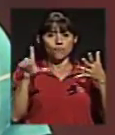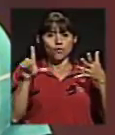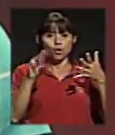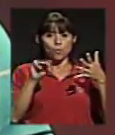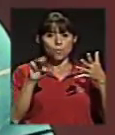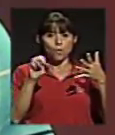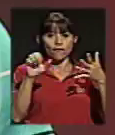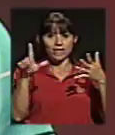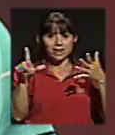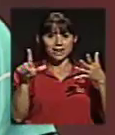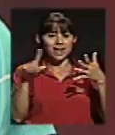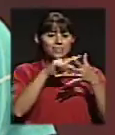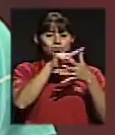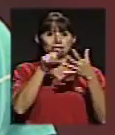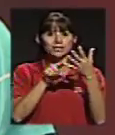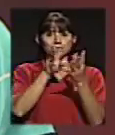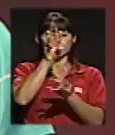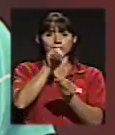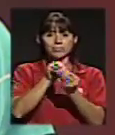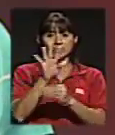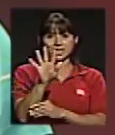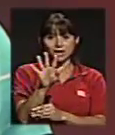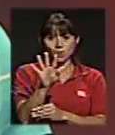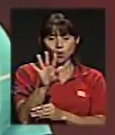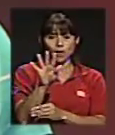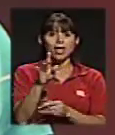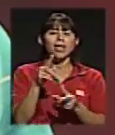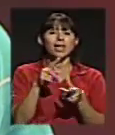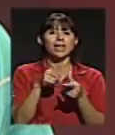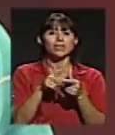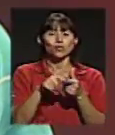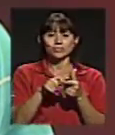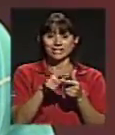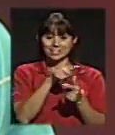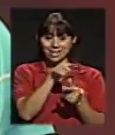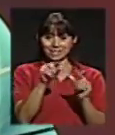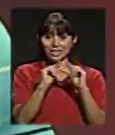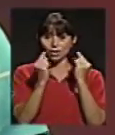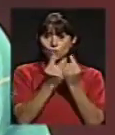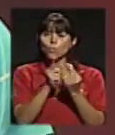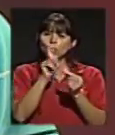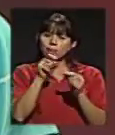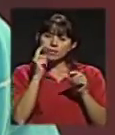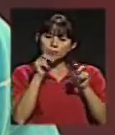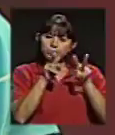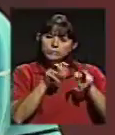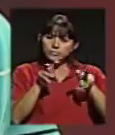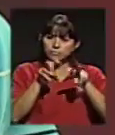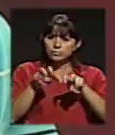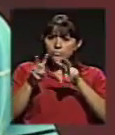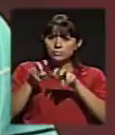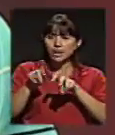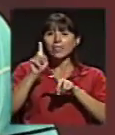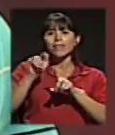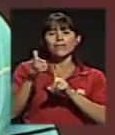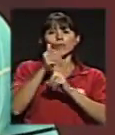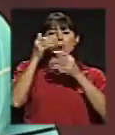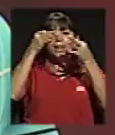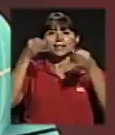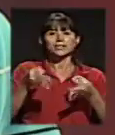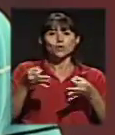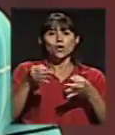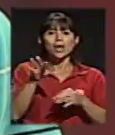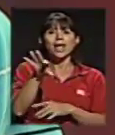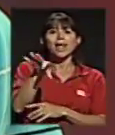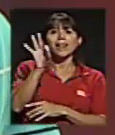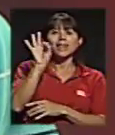integran eso. Ahí entonces este grupo estudiaba, era el que tomaba la determinación de elegir o